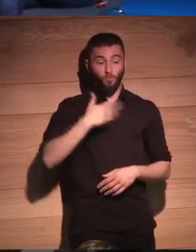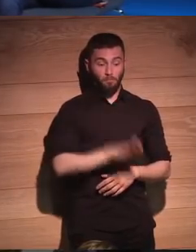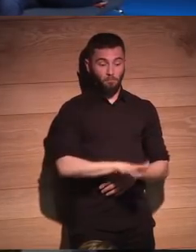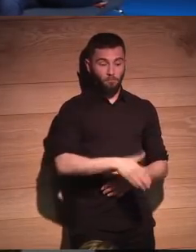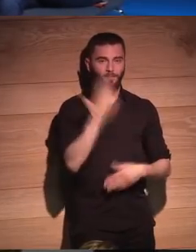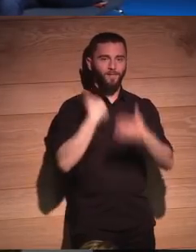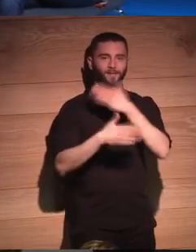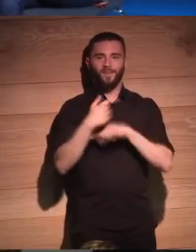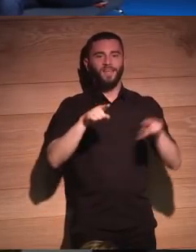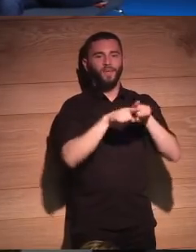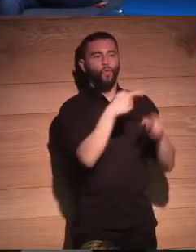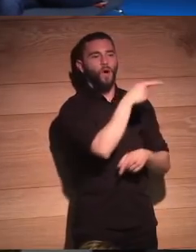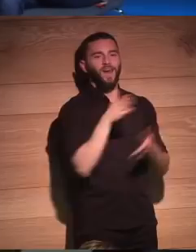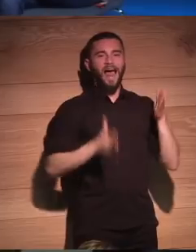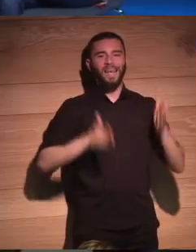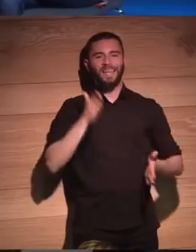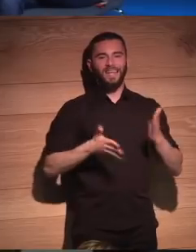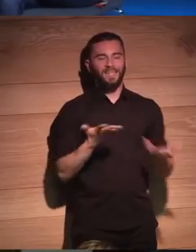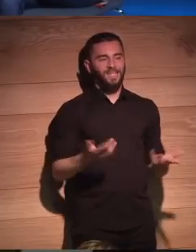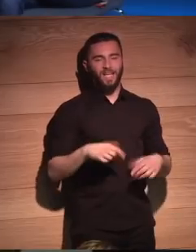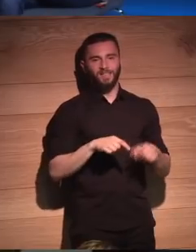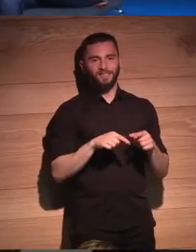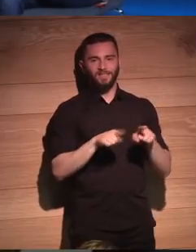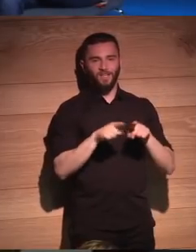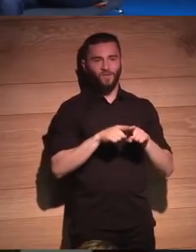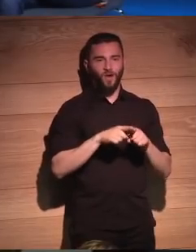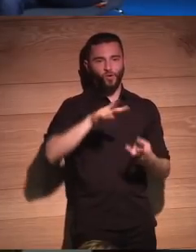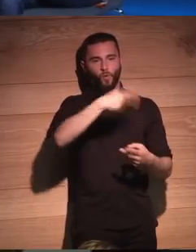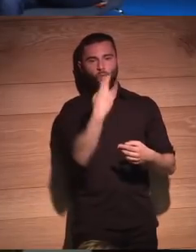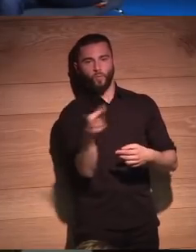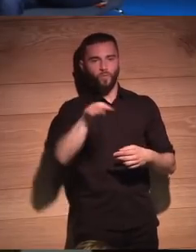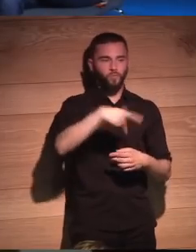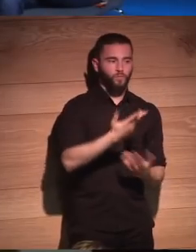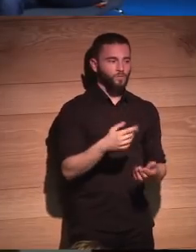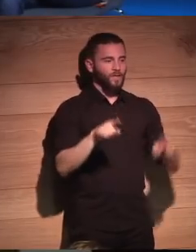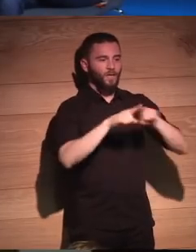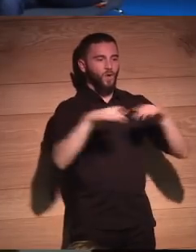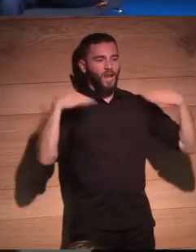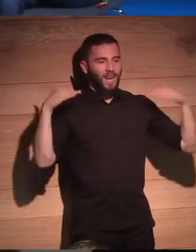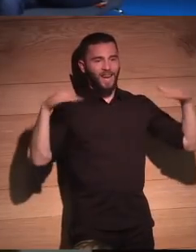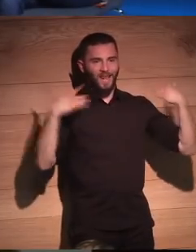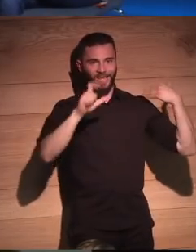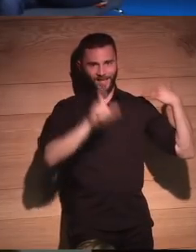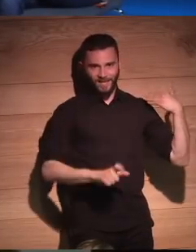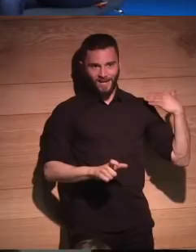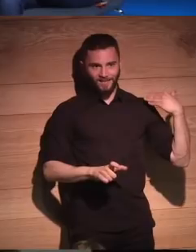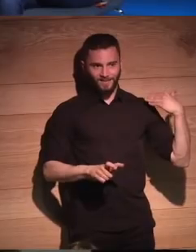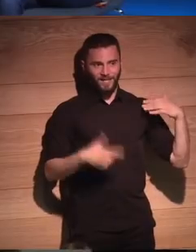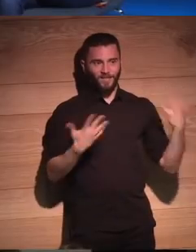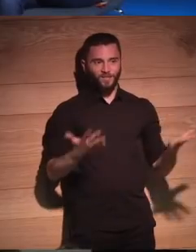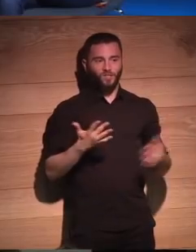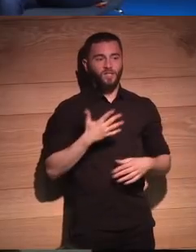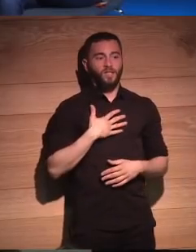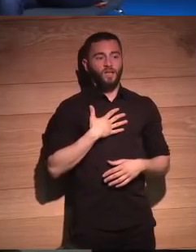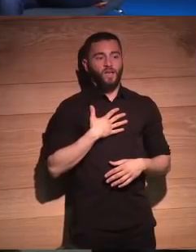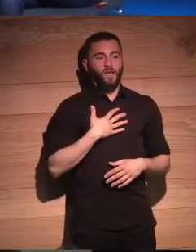como un atleta, ¿no? Es decir, como casi un equilibrista, como una persona, como un gimnasta, ¿no? Entonces, en ese sentido a mí me hubiera gustado,